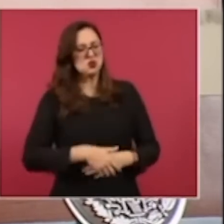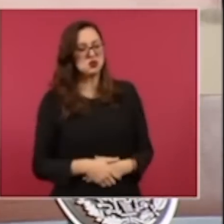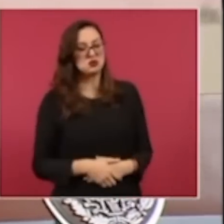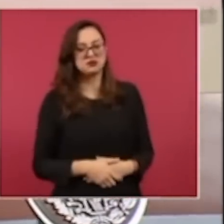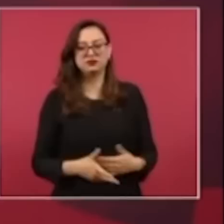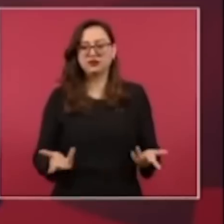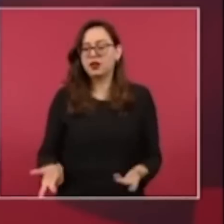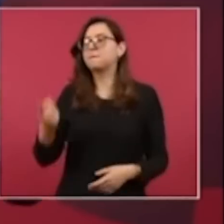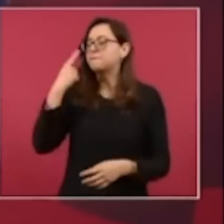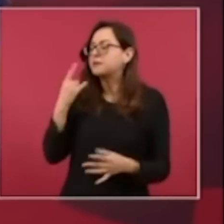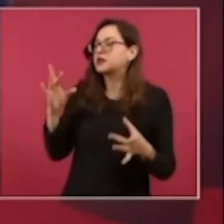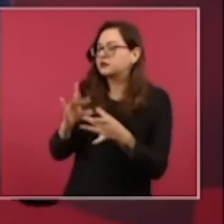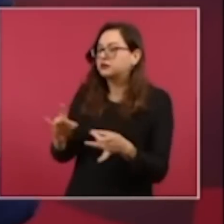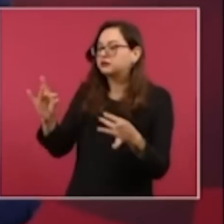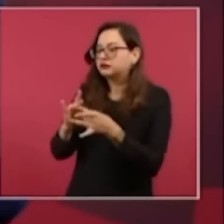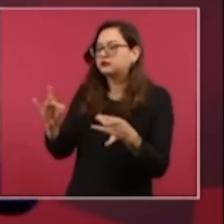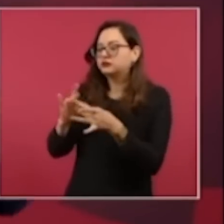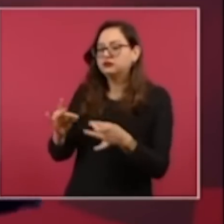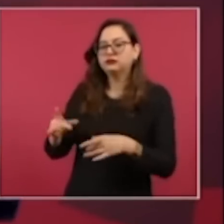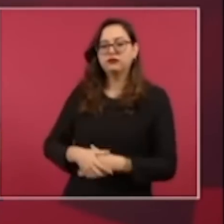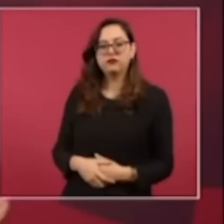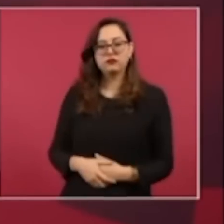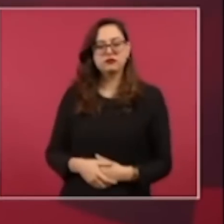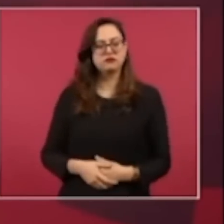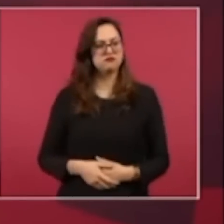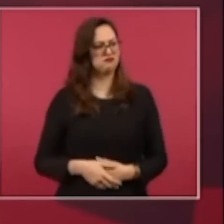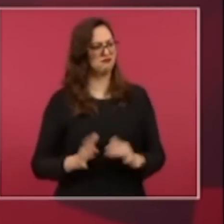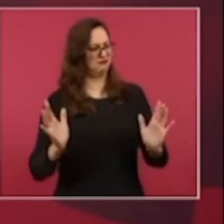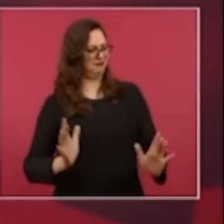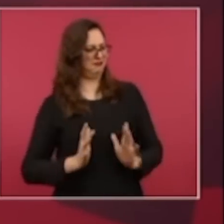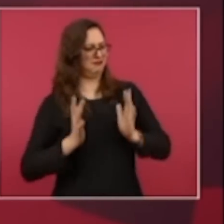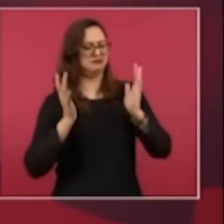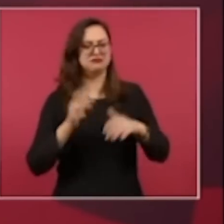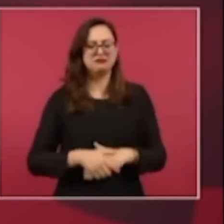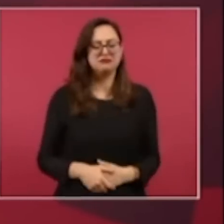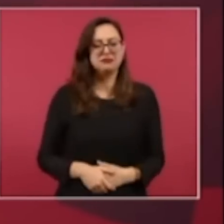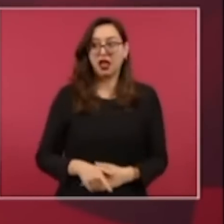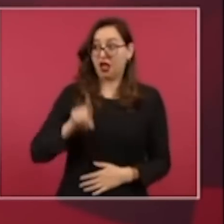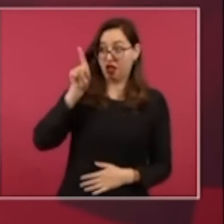Dinamarca que llegan a sus oficinas en bicicleta